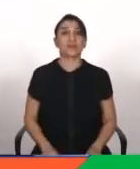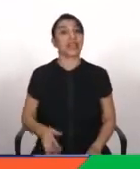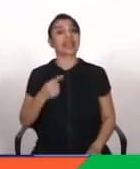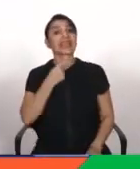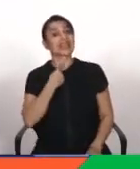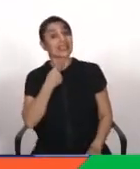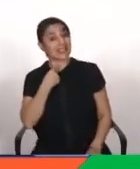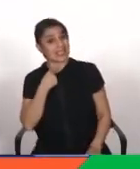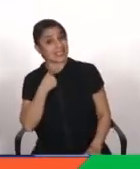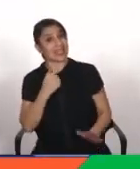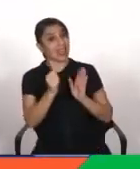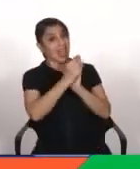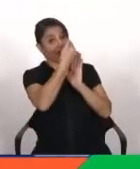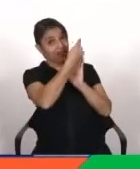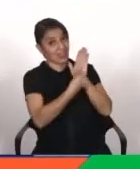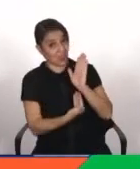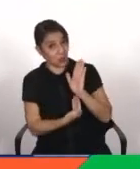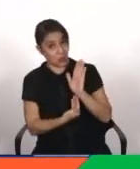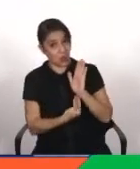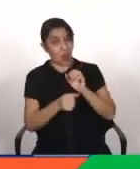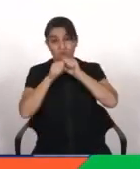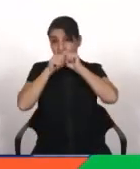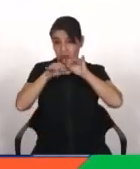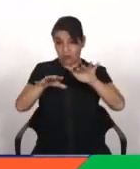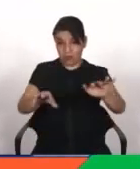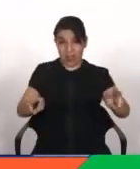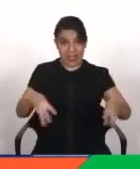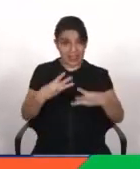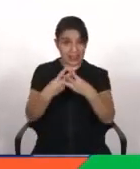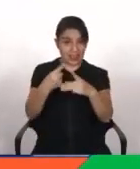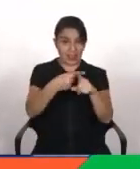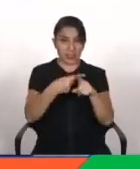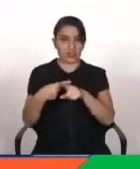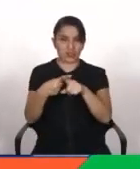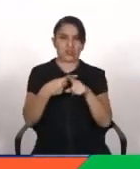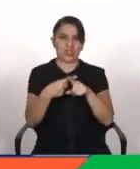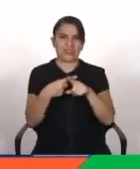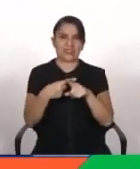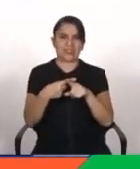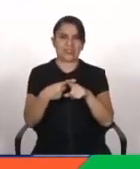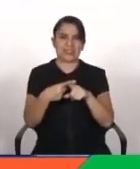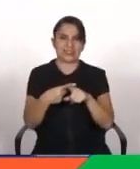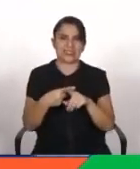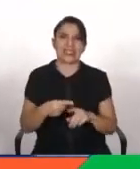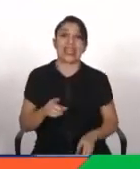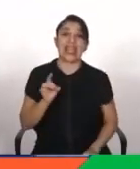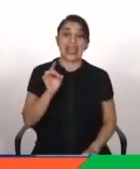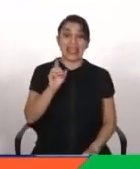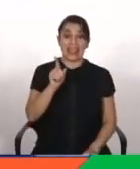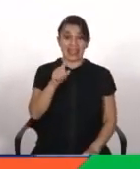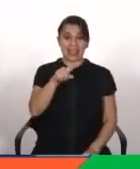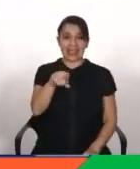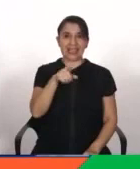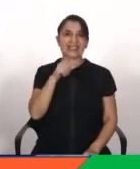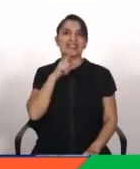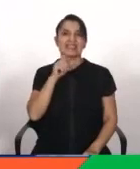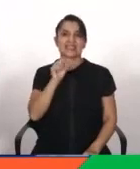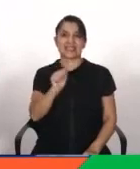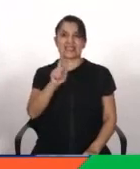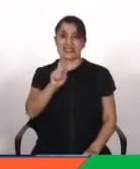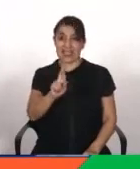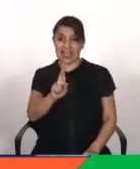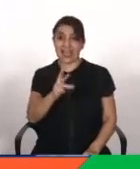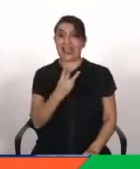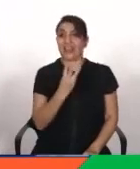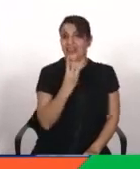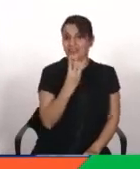ese artículo en sus redes sociales para que todos lo puedan buscar. Sí. Las redes sociales de ellas son Star 3, son un canal de astronomía liderado